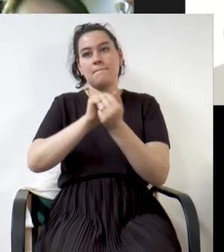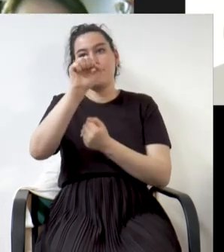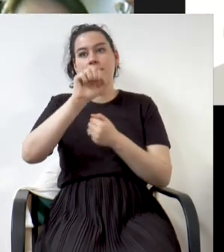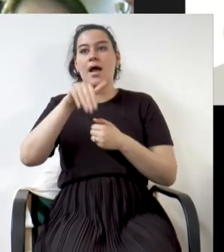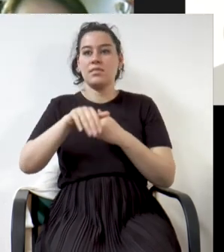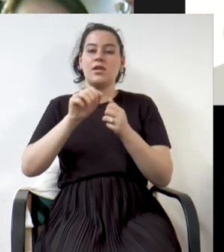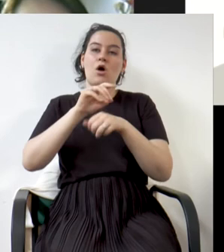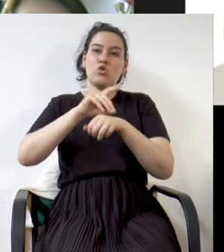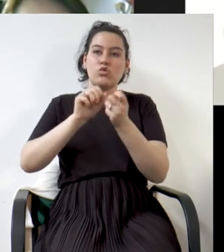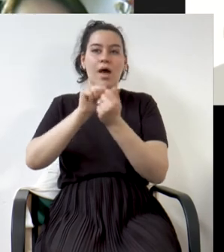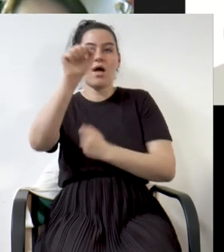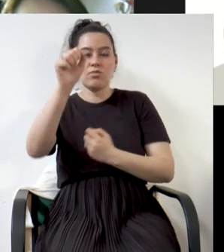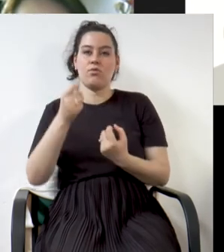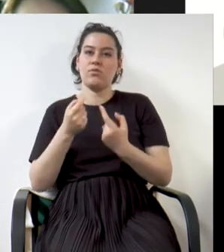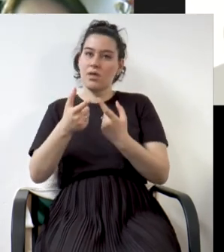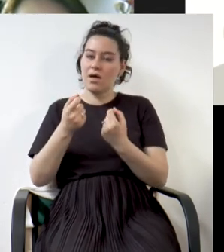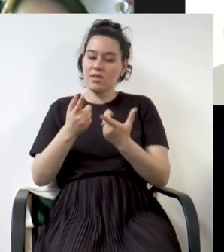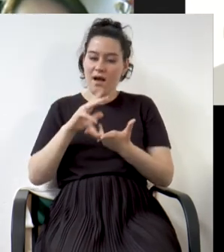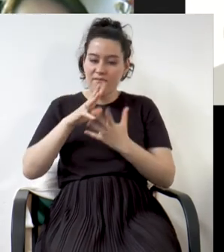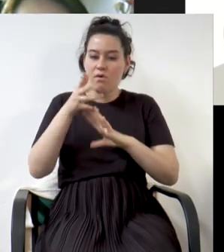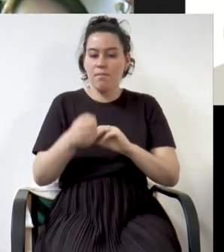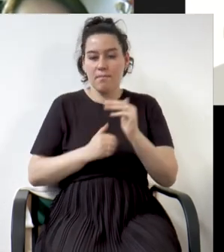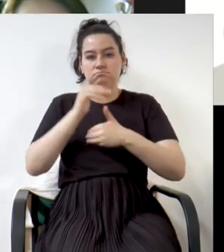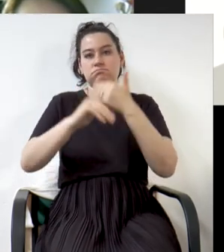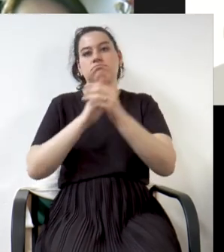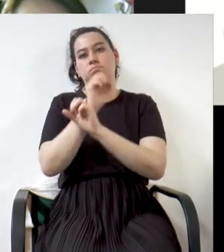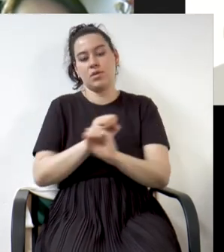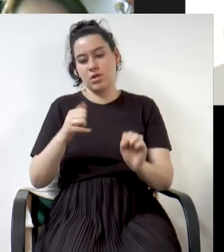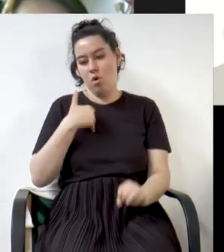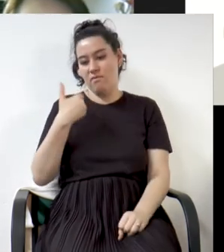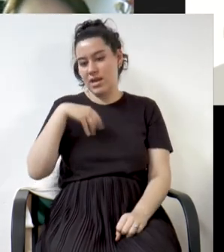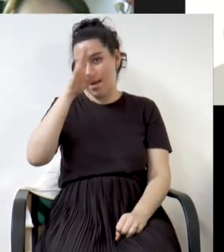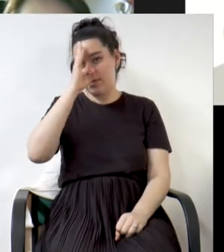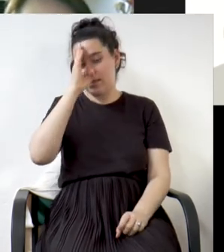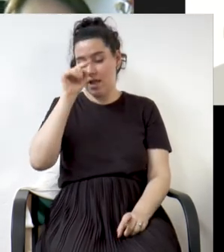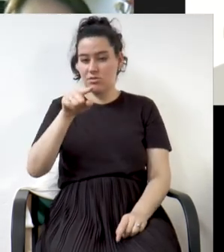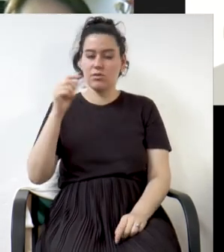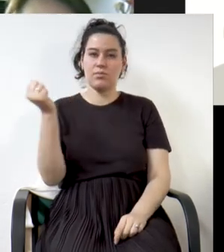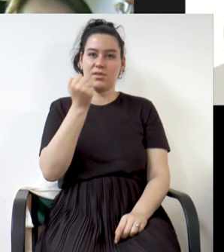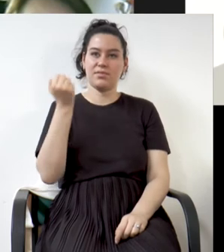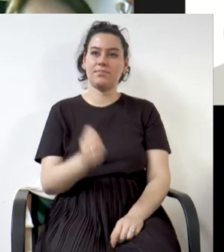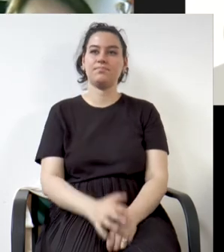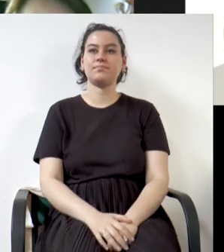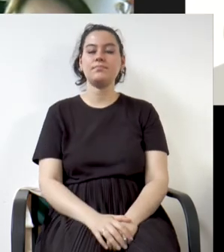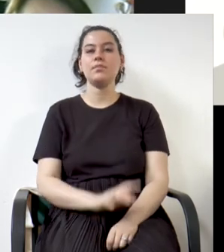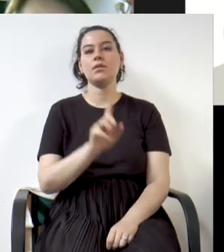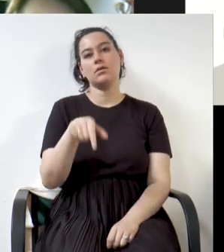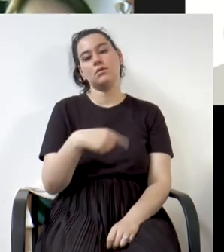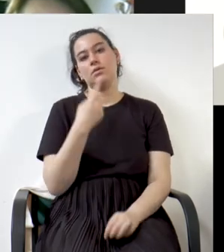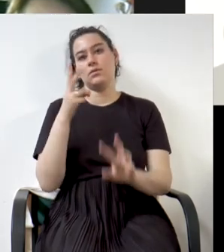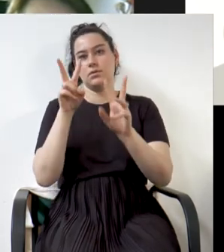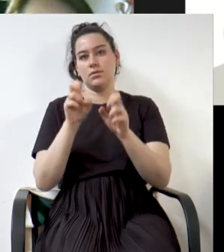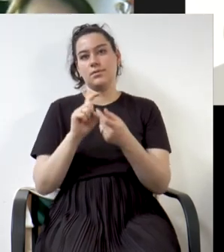doctorado, ¿me entienden? Generémosle los caminos para que esos jóvenes se formen. Eso es central. Lo otro tiene que